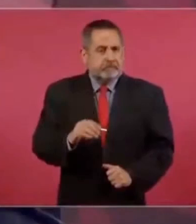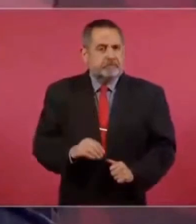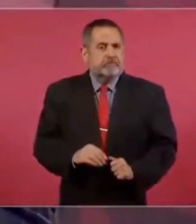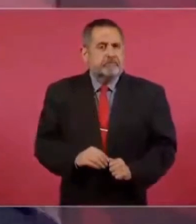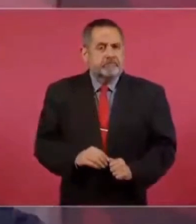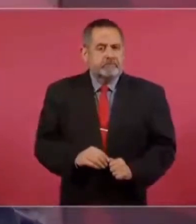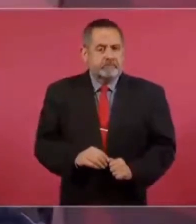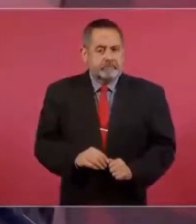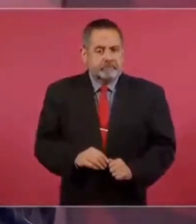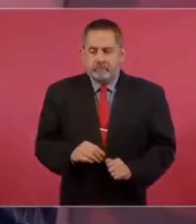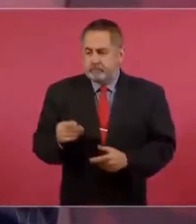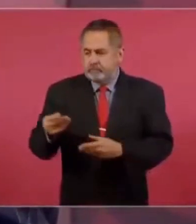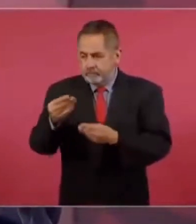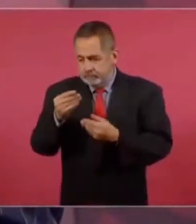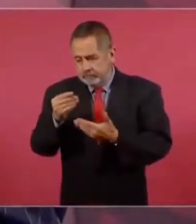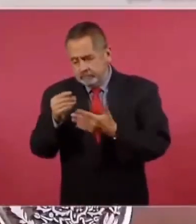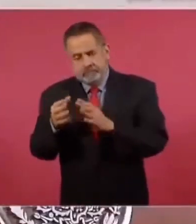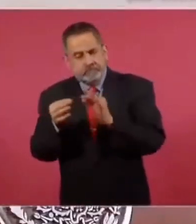la versión,